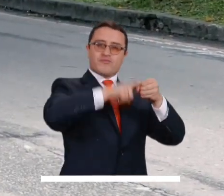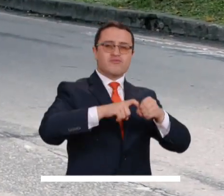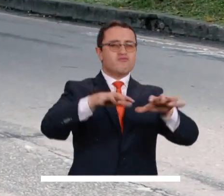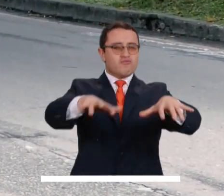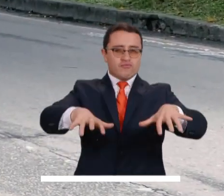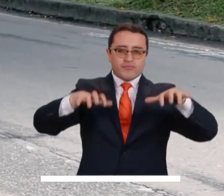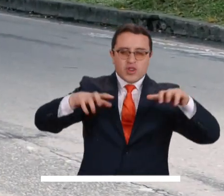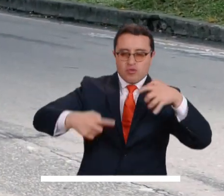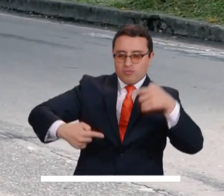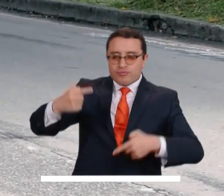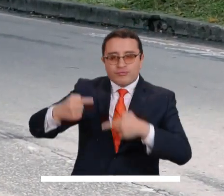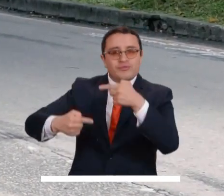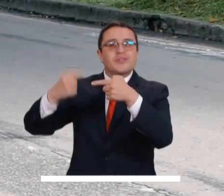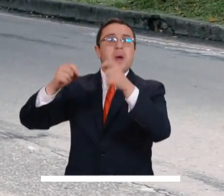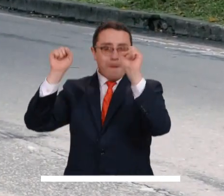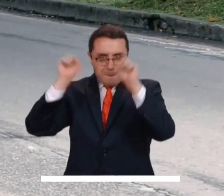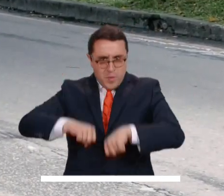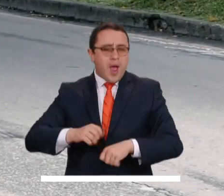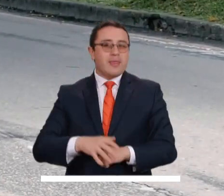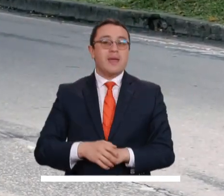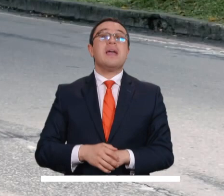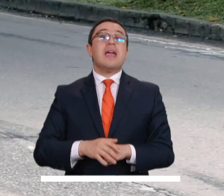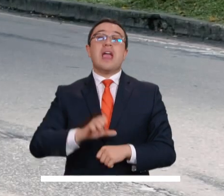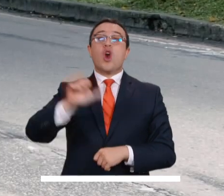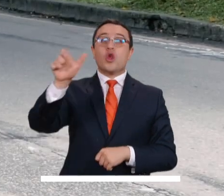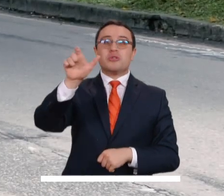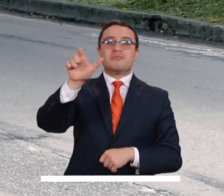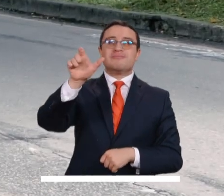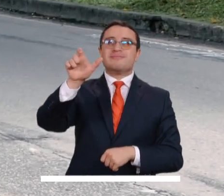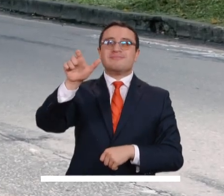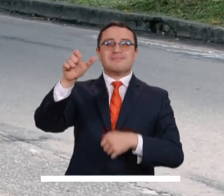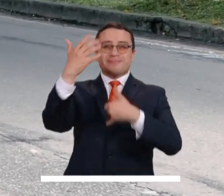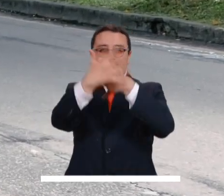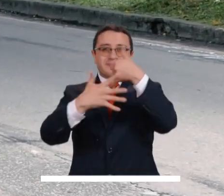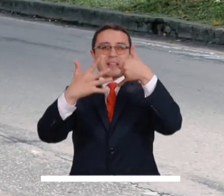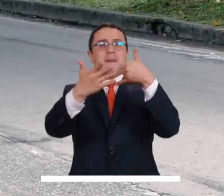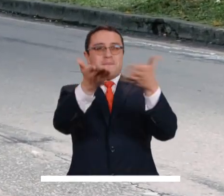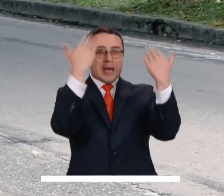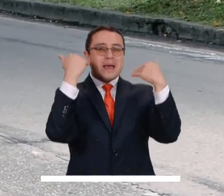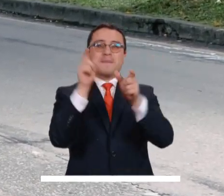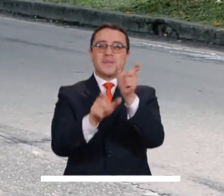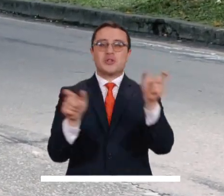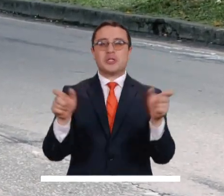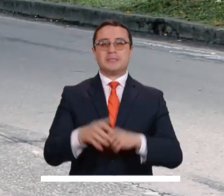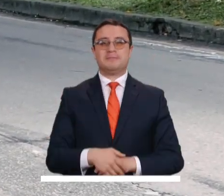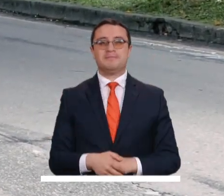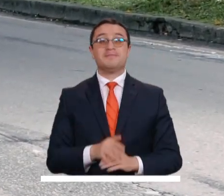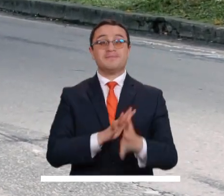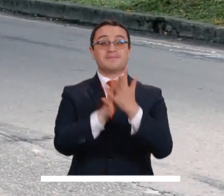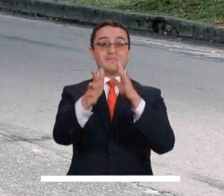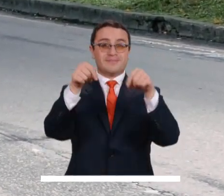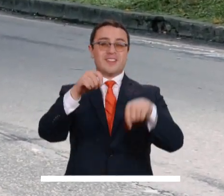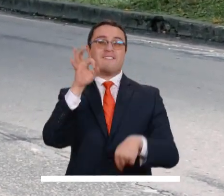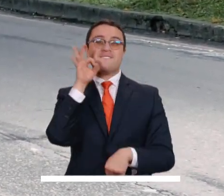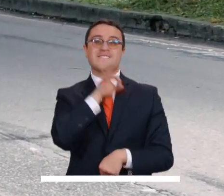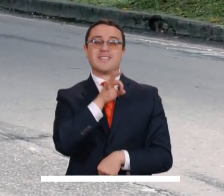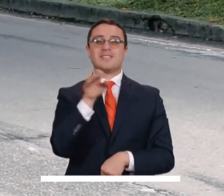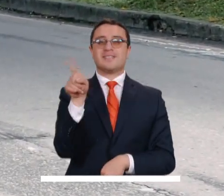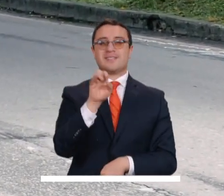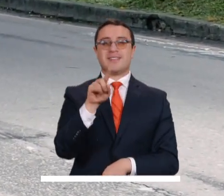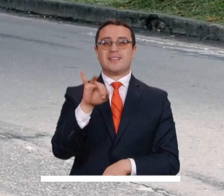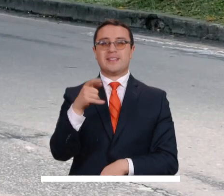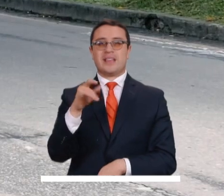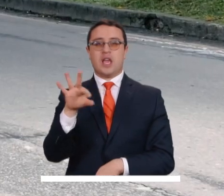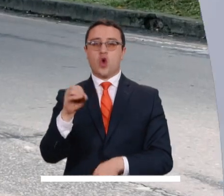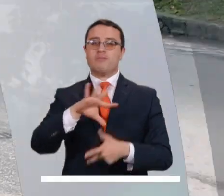eventos y torneos en donde puedan atraer diferentes freestyleros de otros lados del país. Es la información desde Villavicencio, Santiago Molina, Enlace